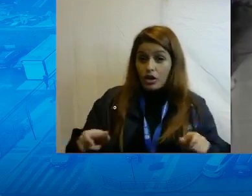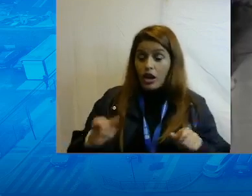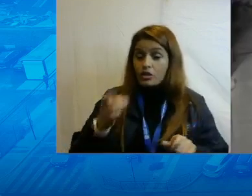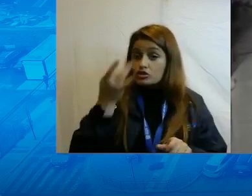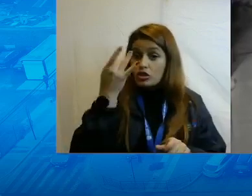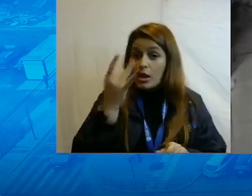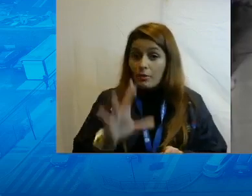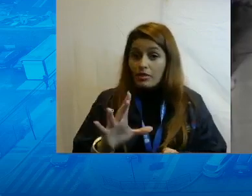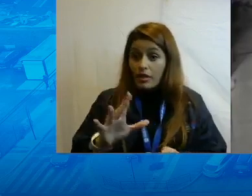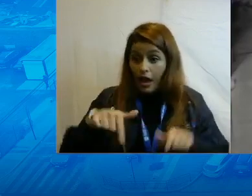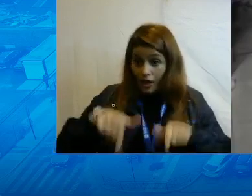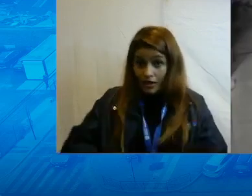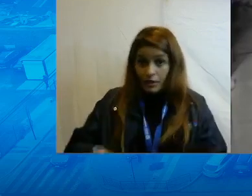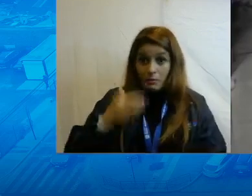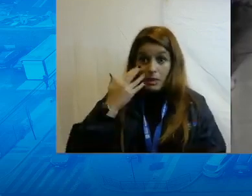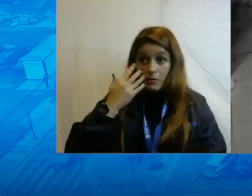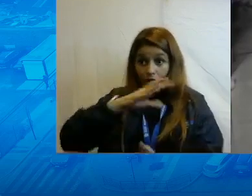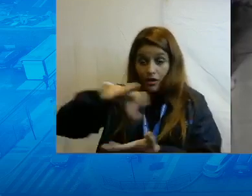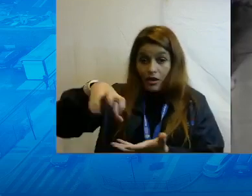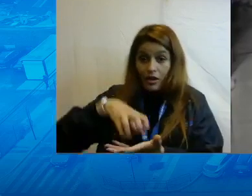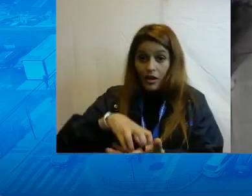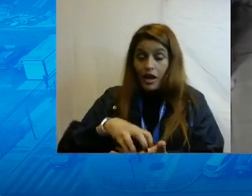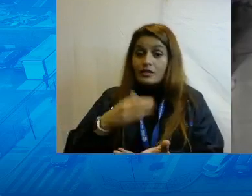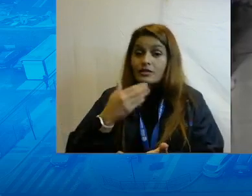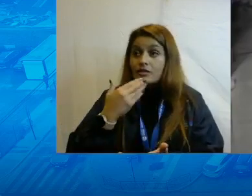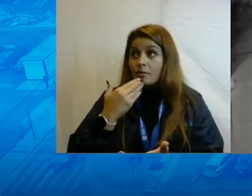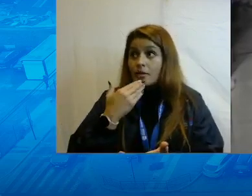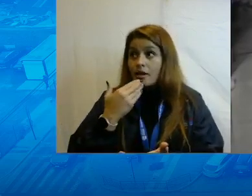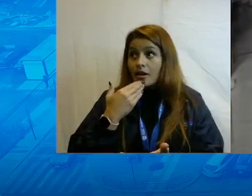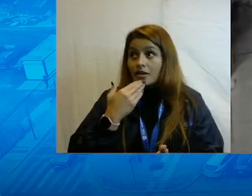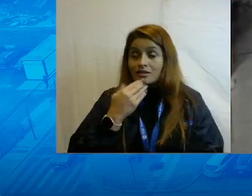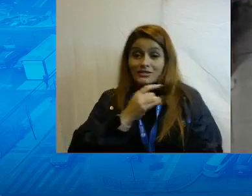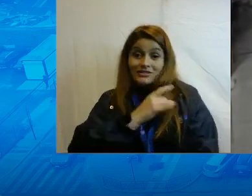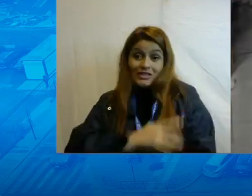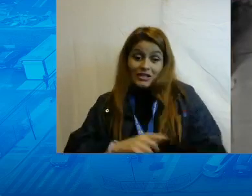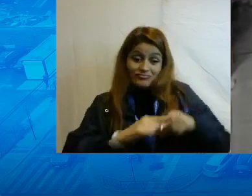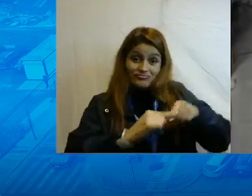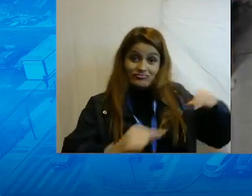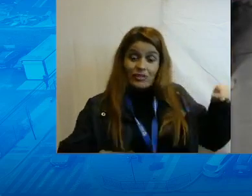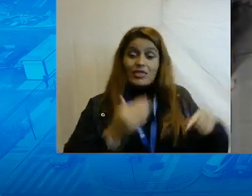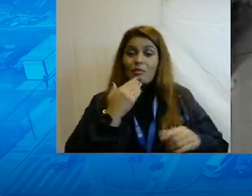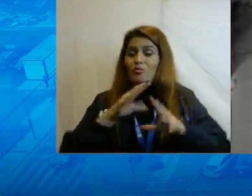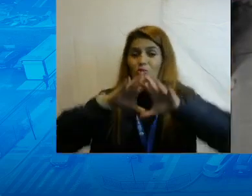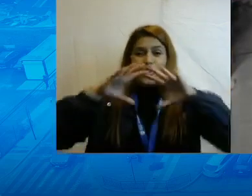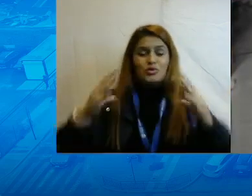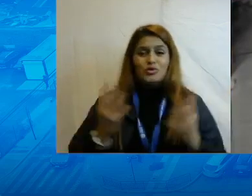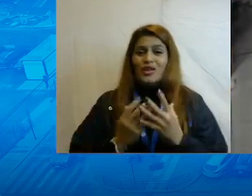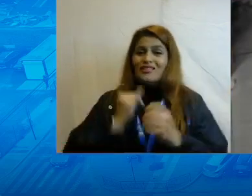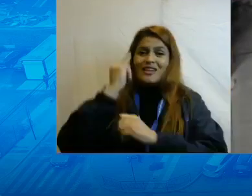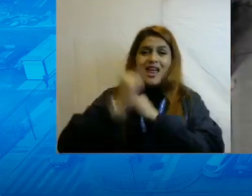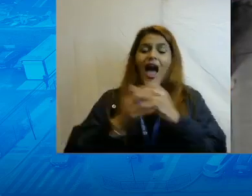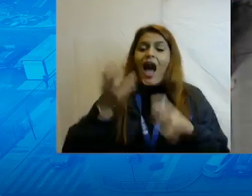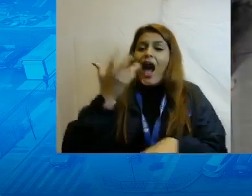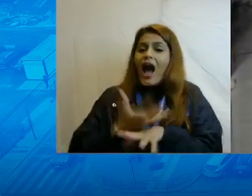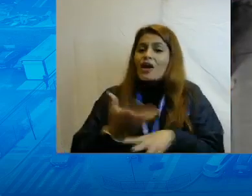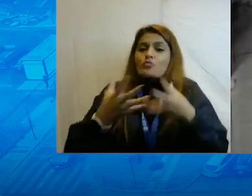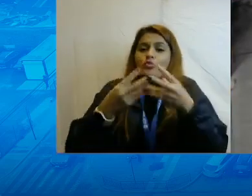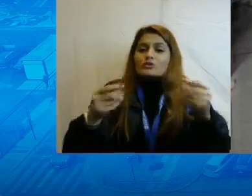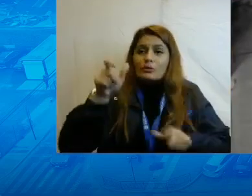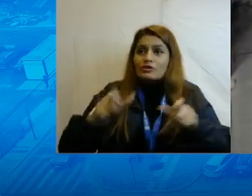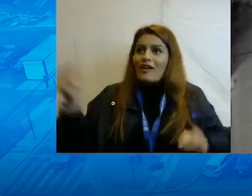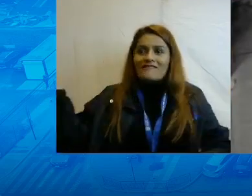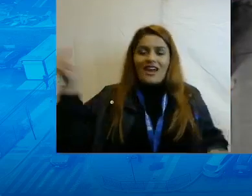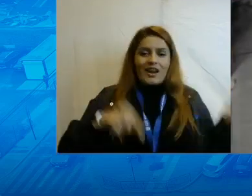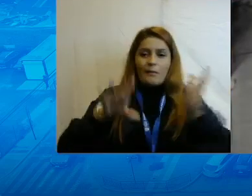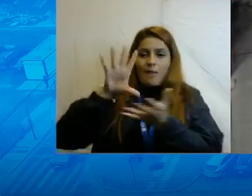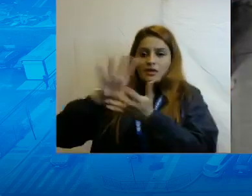solamente de la provincia, son a nivel nacional e internacional. Hay harto inmigrante, muchas